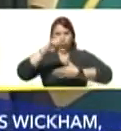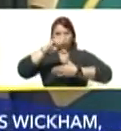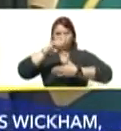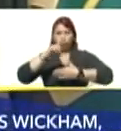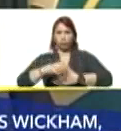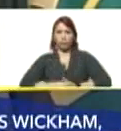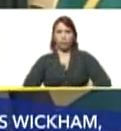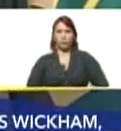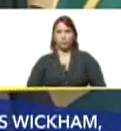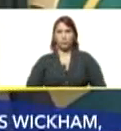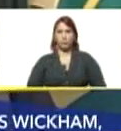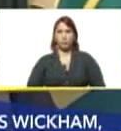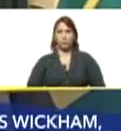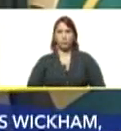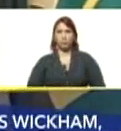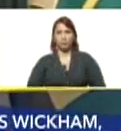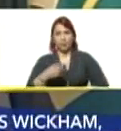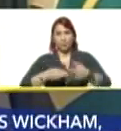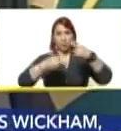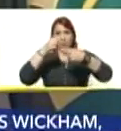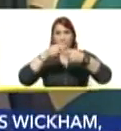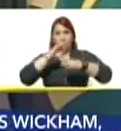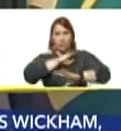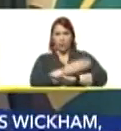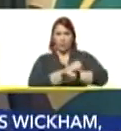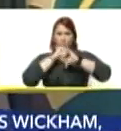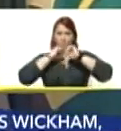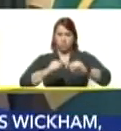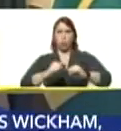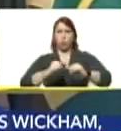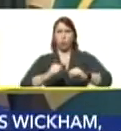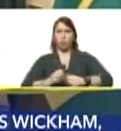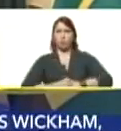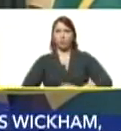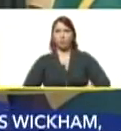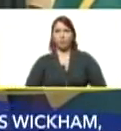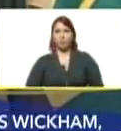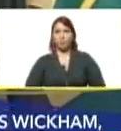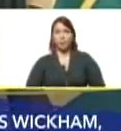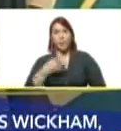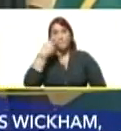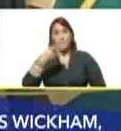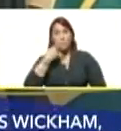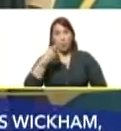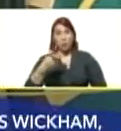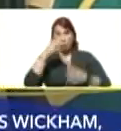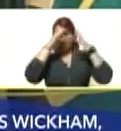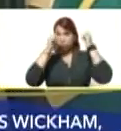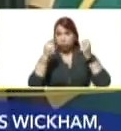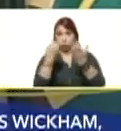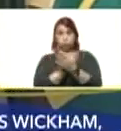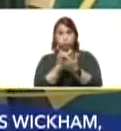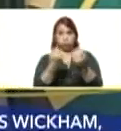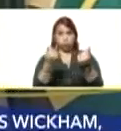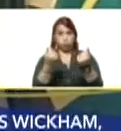latinoamericanos. La construcción de un poderoso bloque de fuerzas políticas, diplomáticas, económicas,